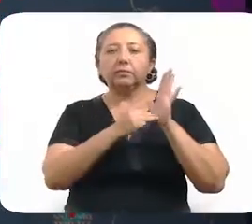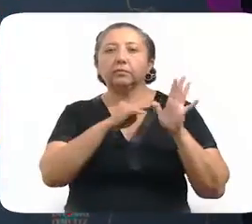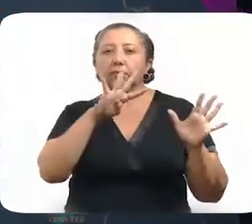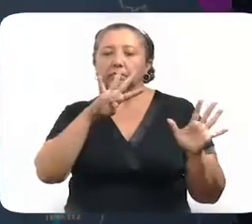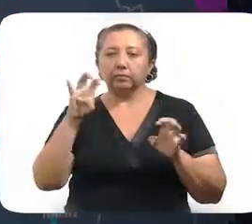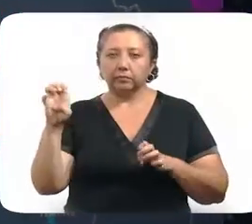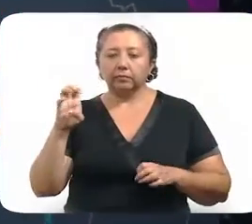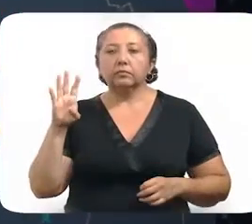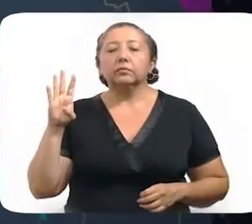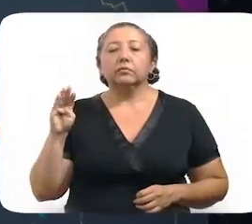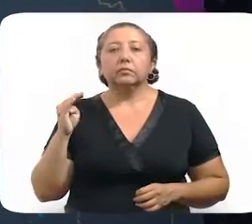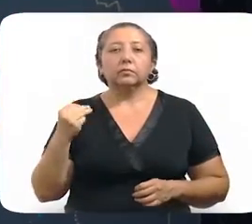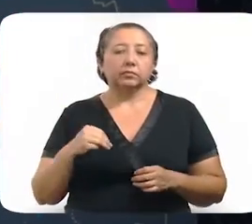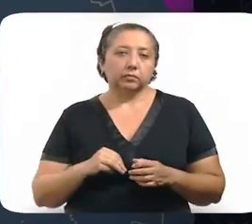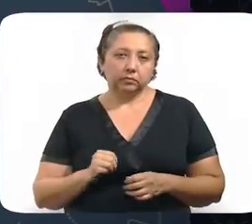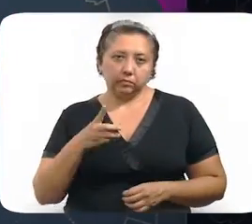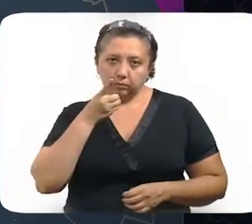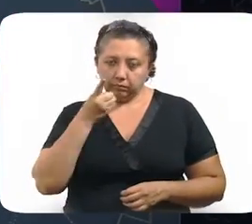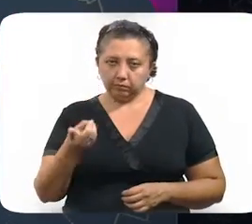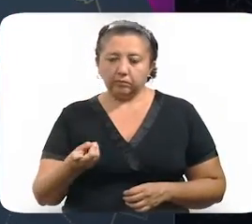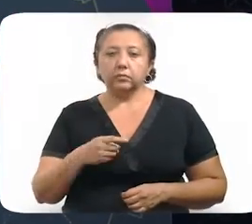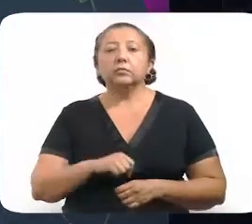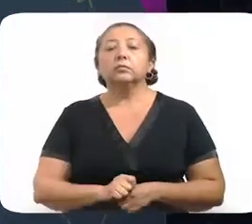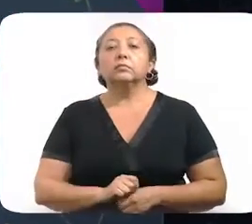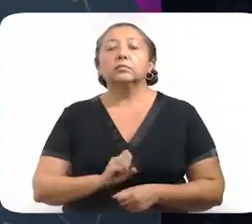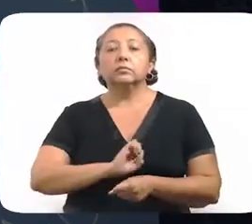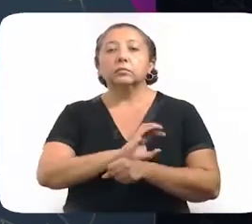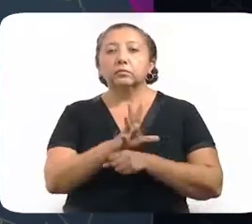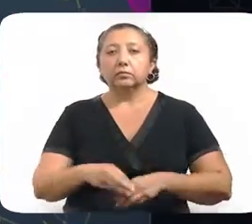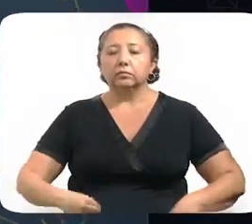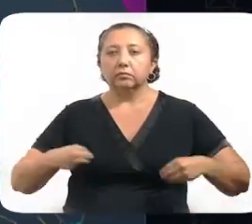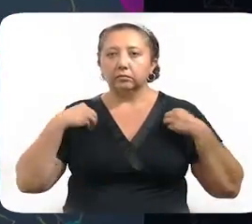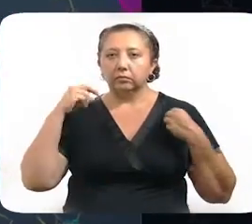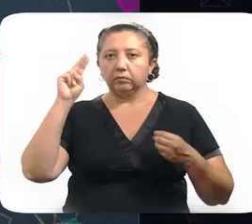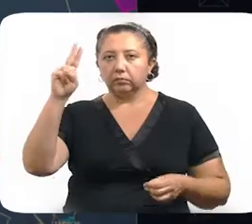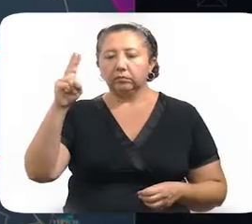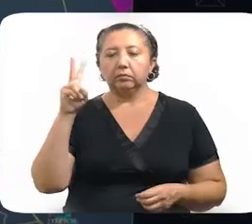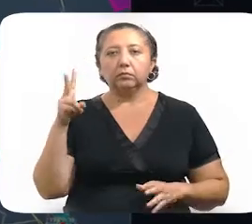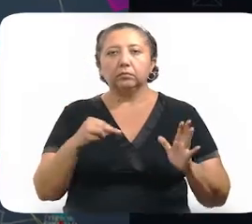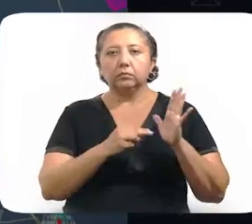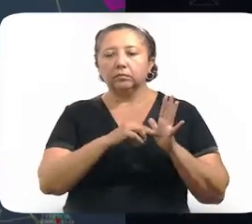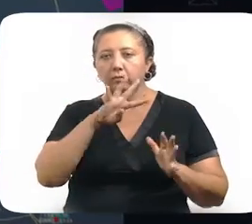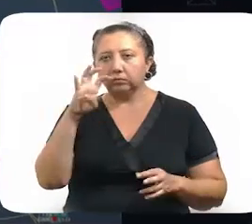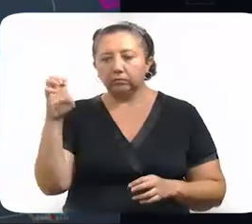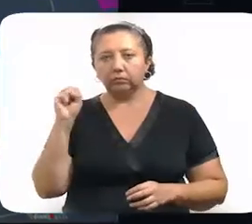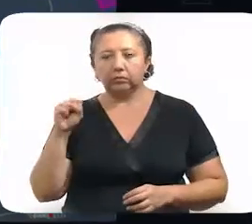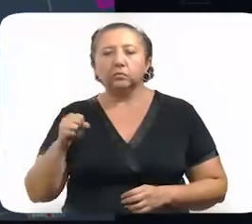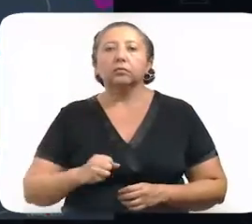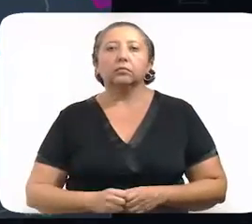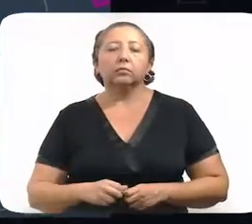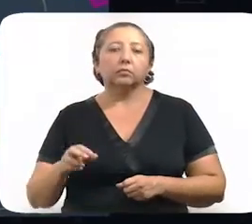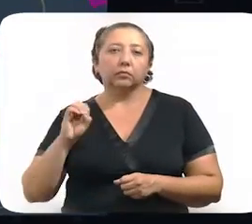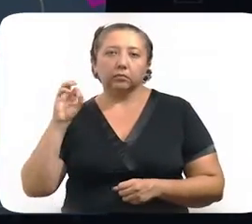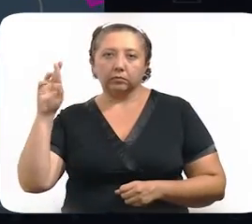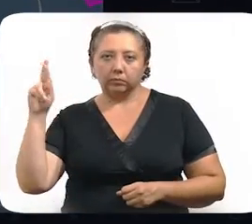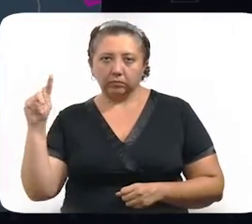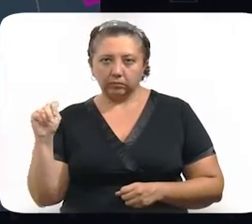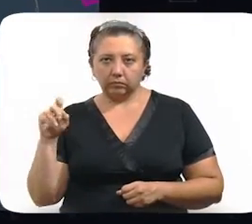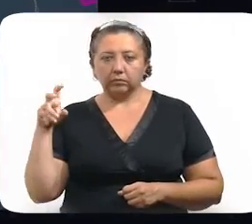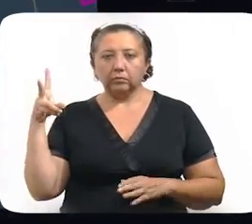9.489 personas contagiadas de coronavirus que viven en la zona norte 2.460 en la zona